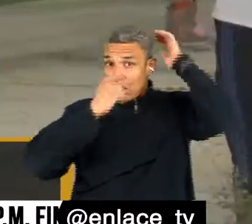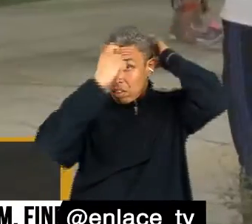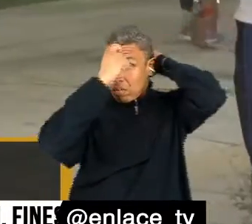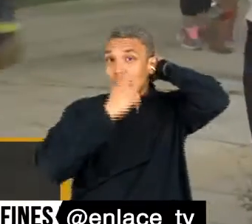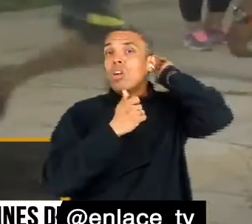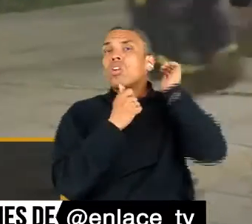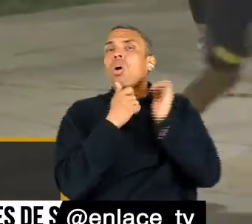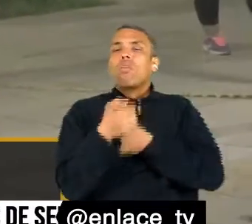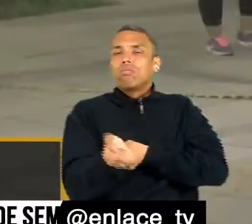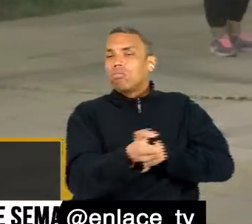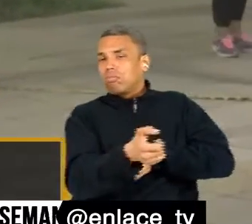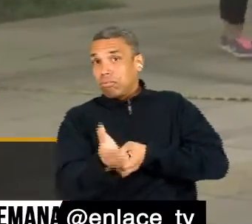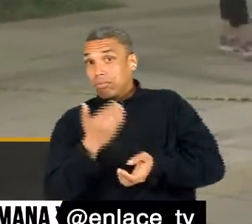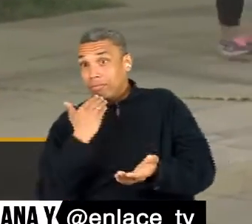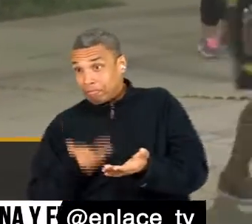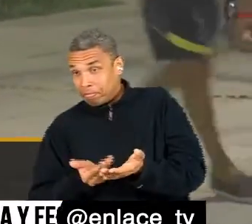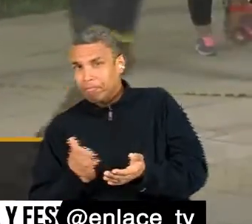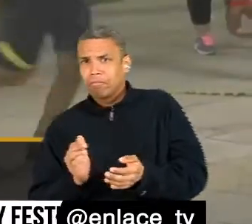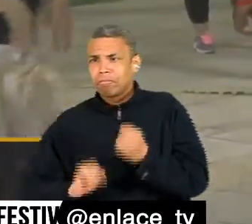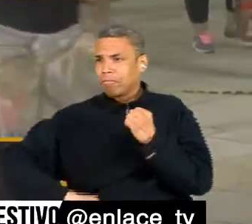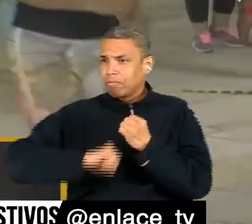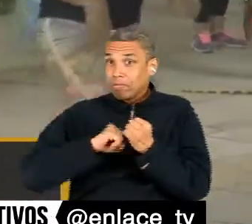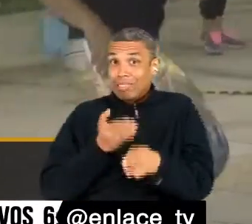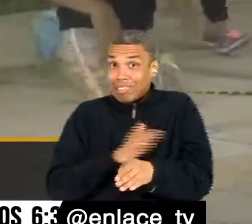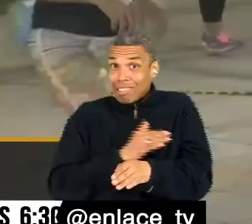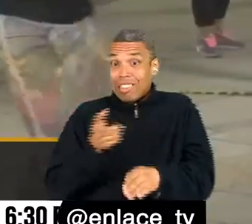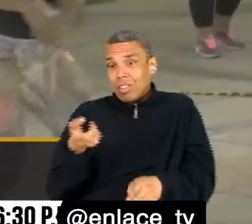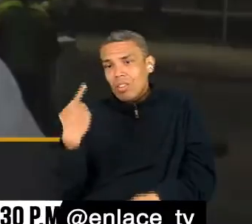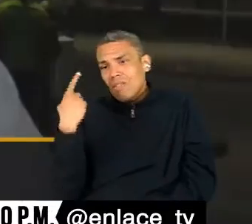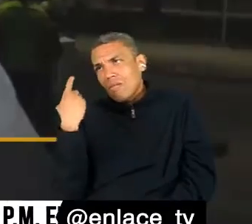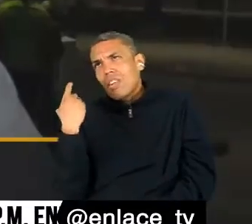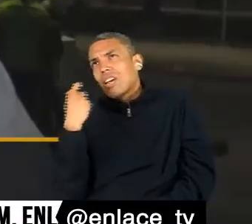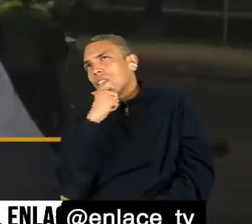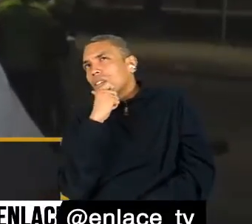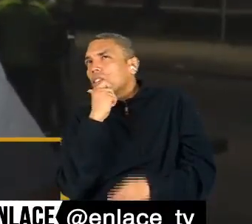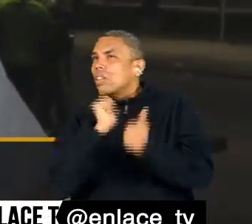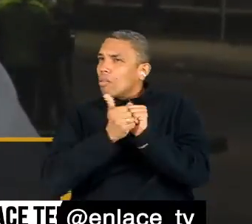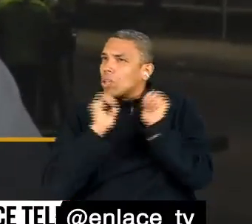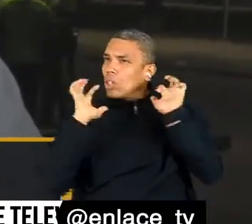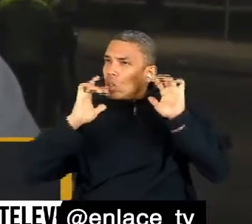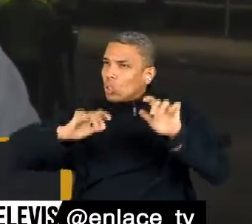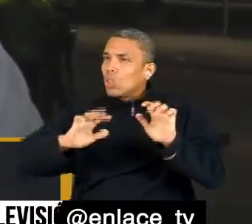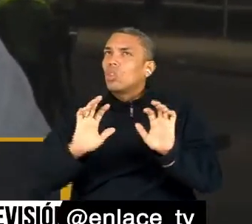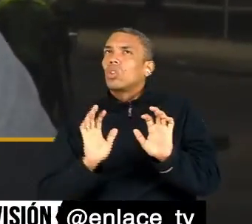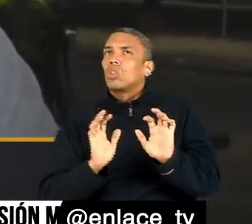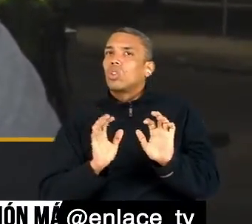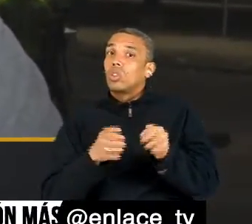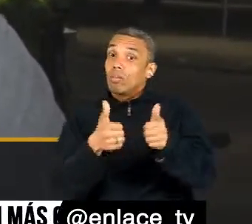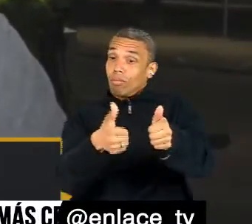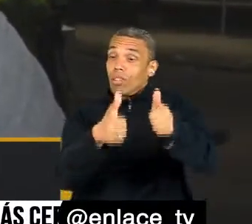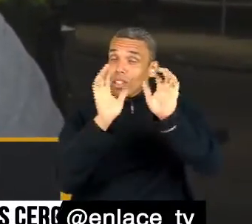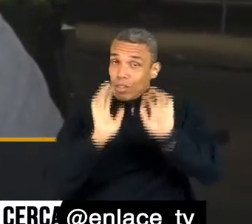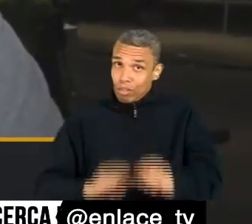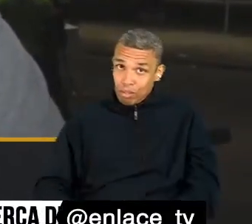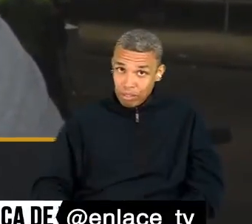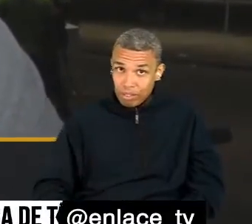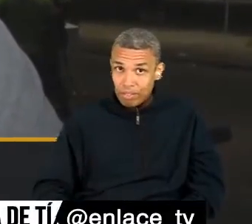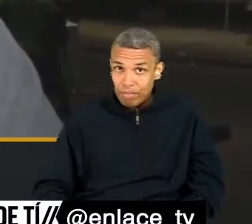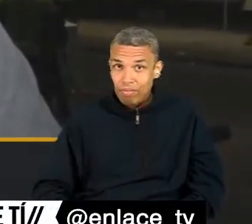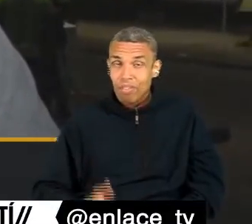que Barranca Bermeja requería un espacio para el deporte y la recreación. Son 3 horitas a la semana, 3 horitas diarias